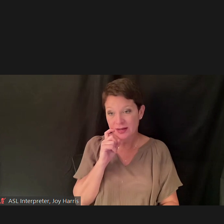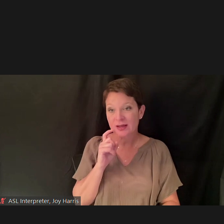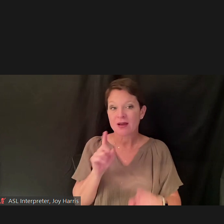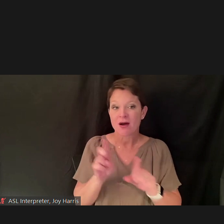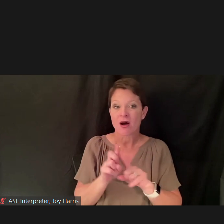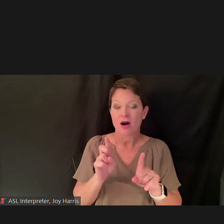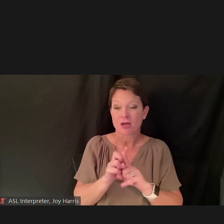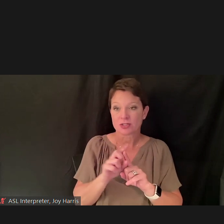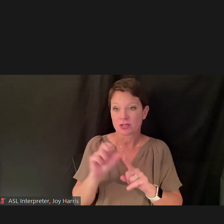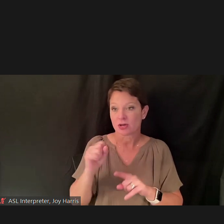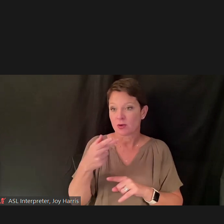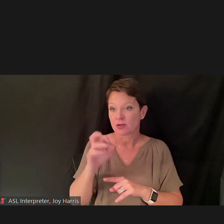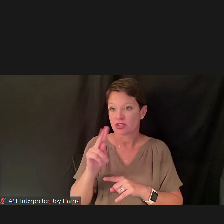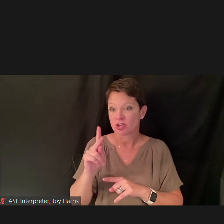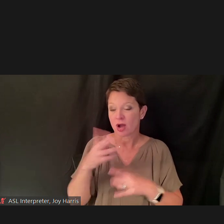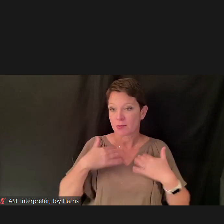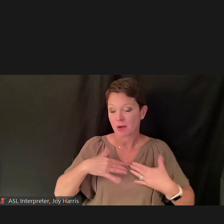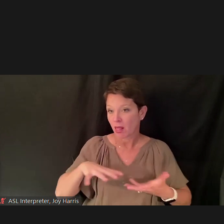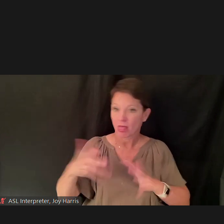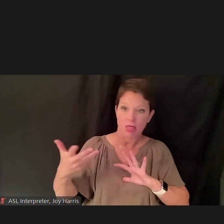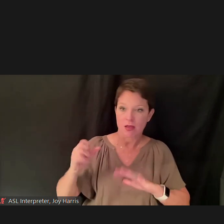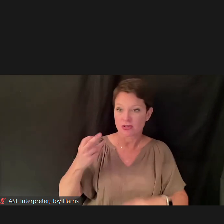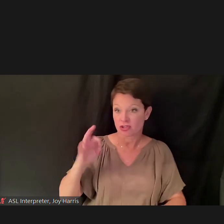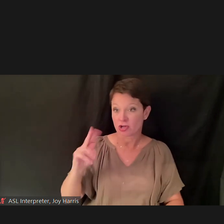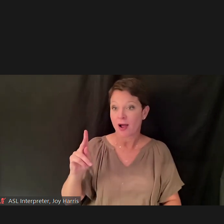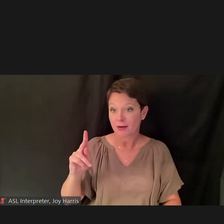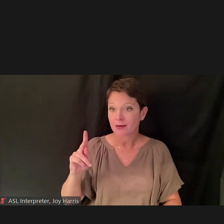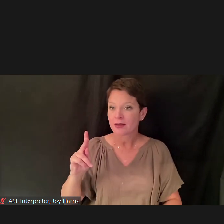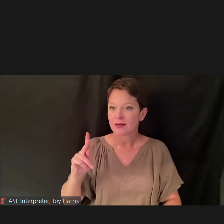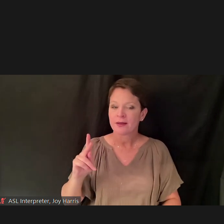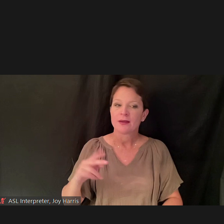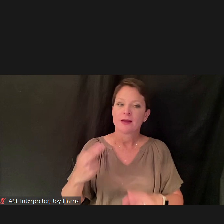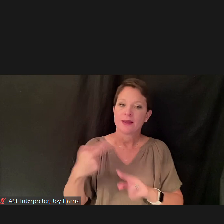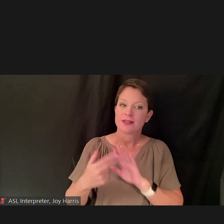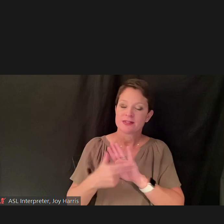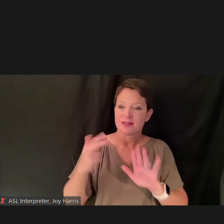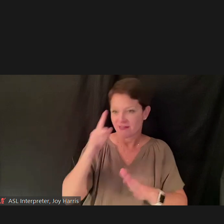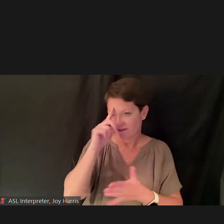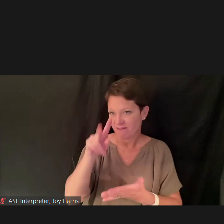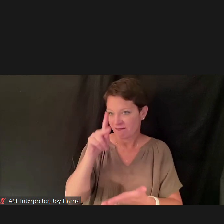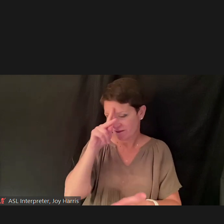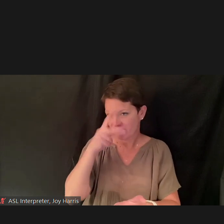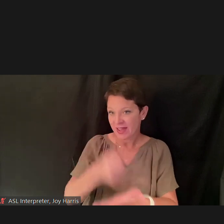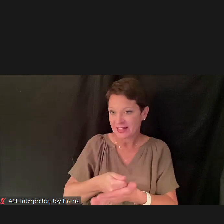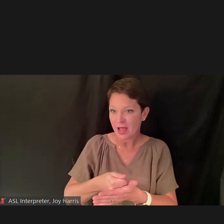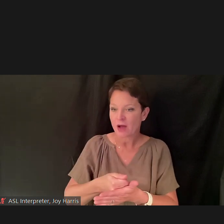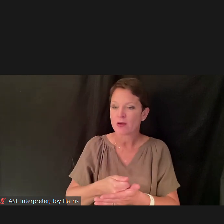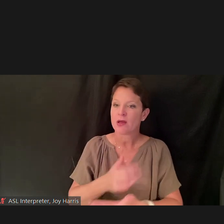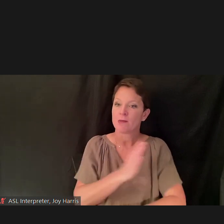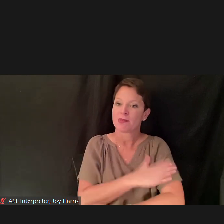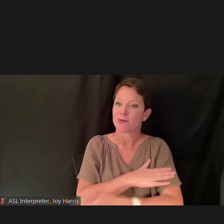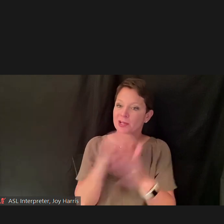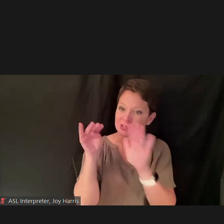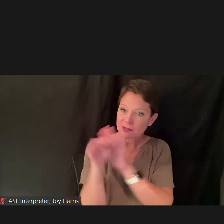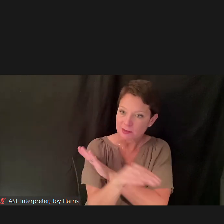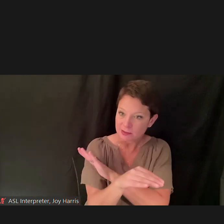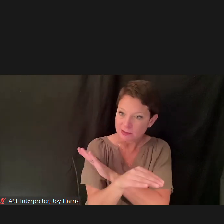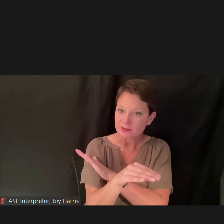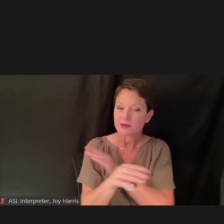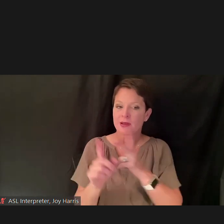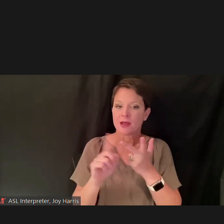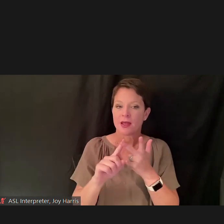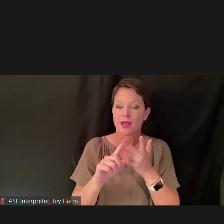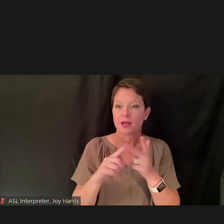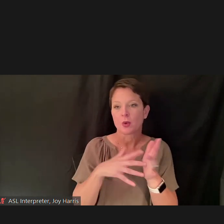También puede hacer que una persona se deshidrate y vaya en shock, baja